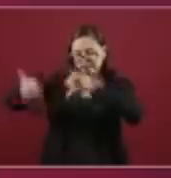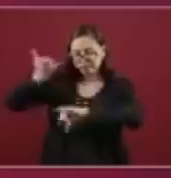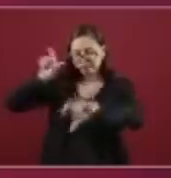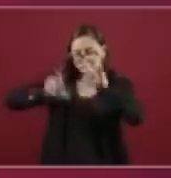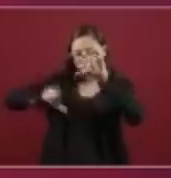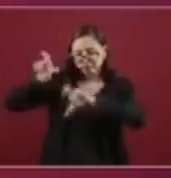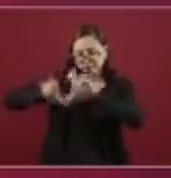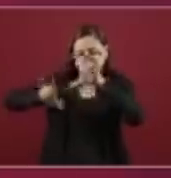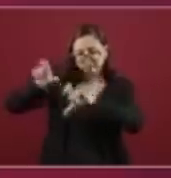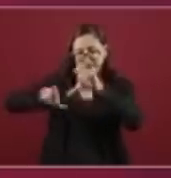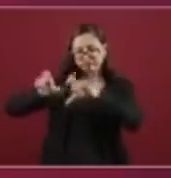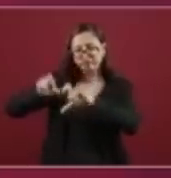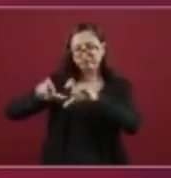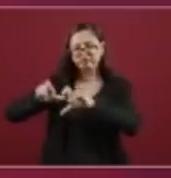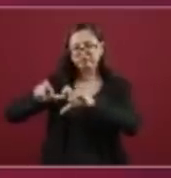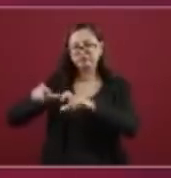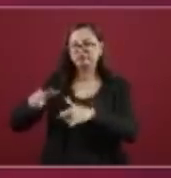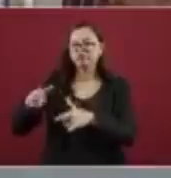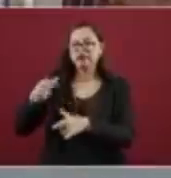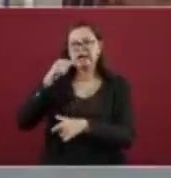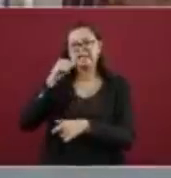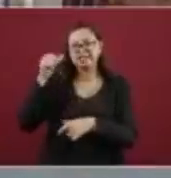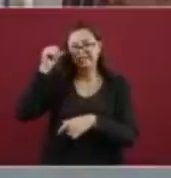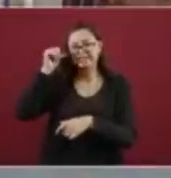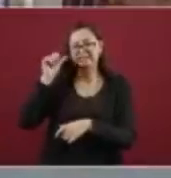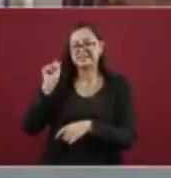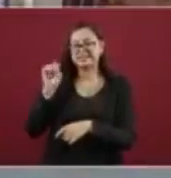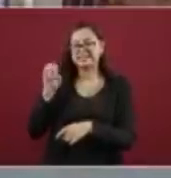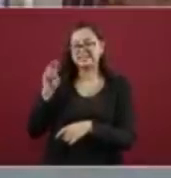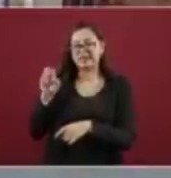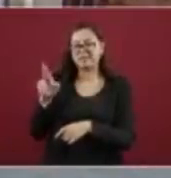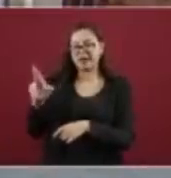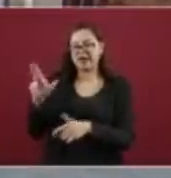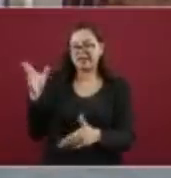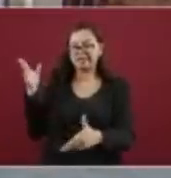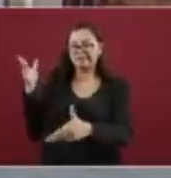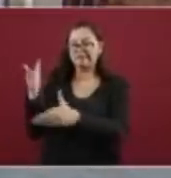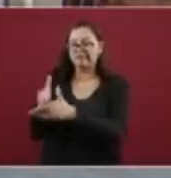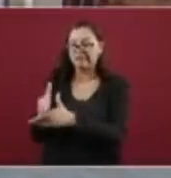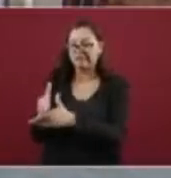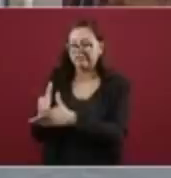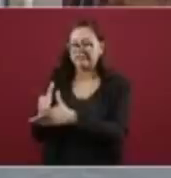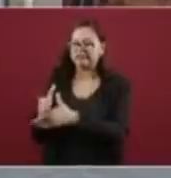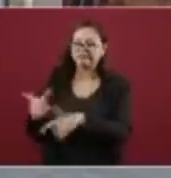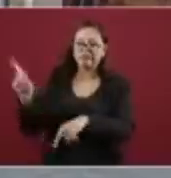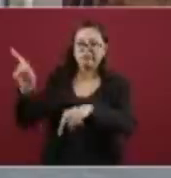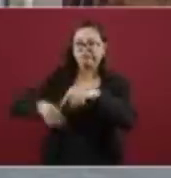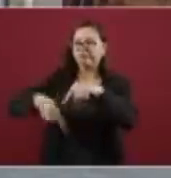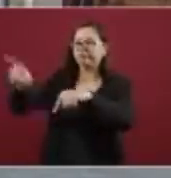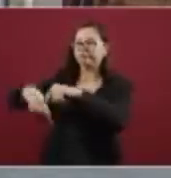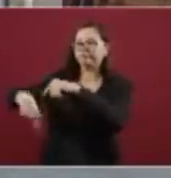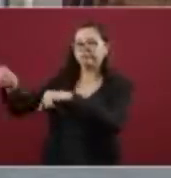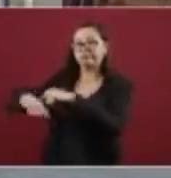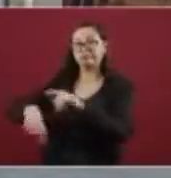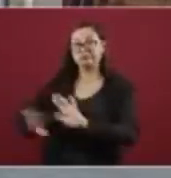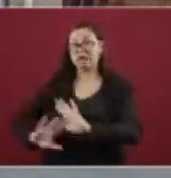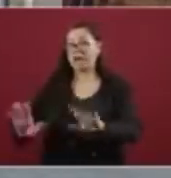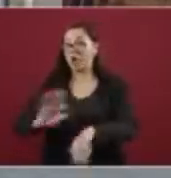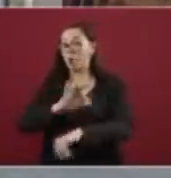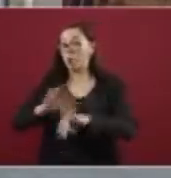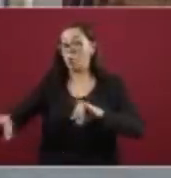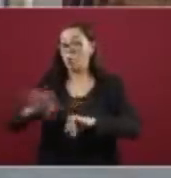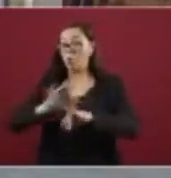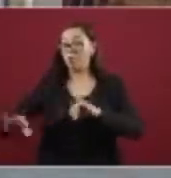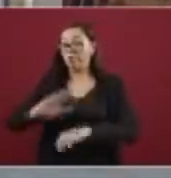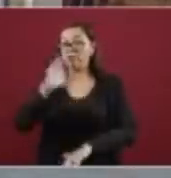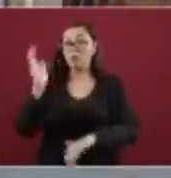de cristal, ¿no las tienen ahí las fotos? Ya con esto terminamos, que nos ampliamos mucho hoy, ¿eh? Ya,